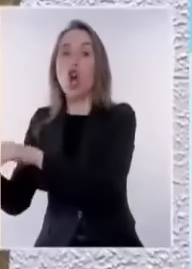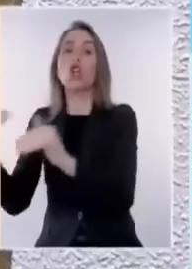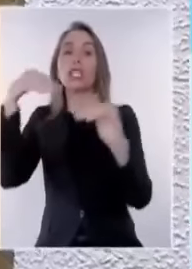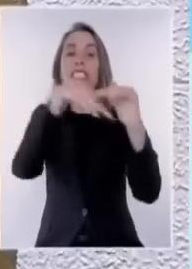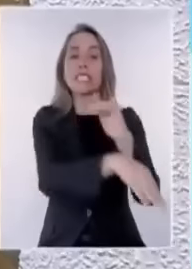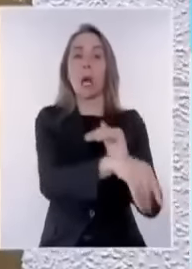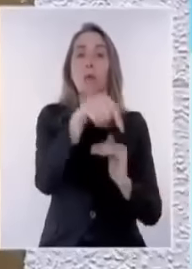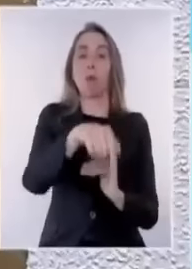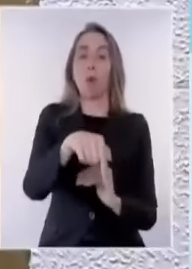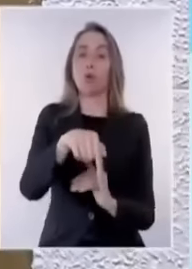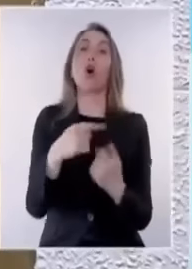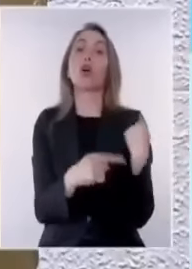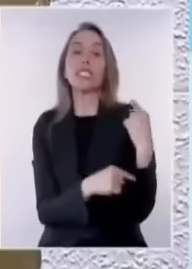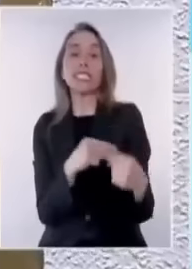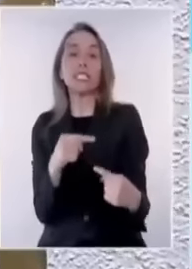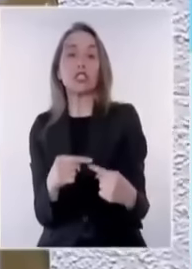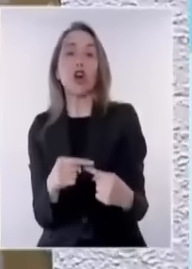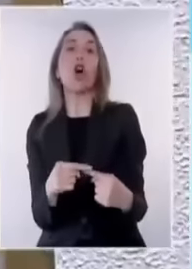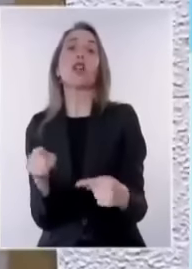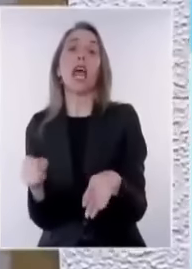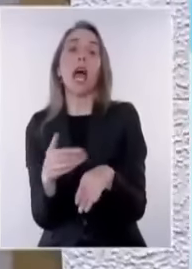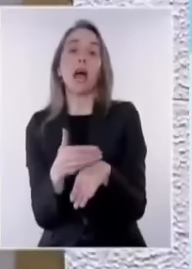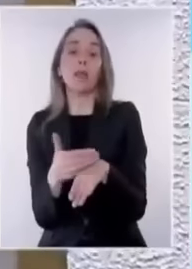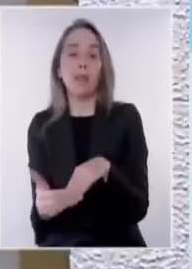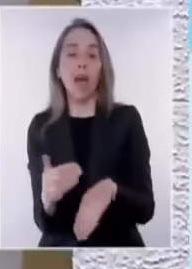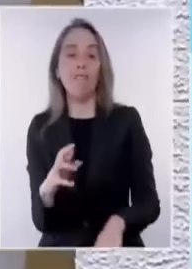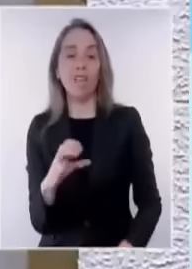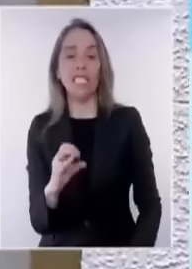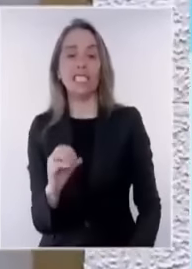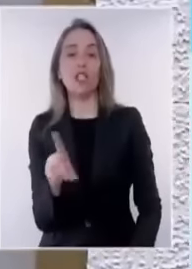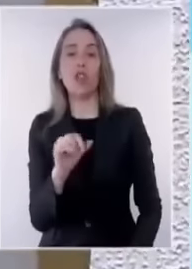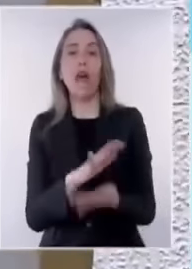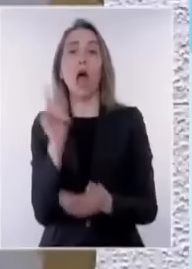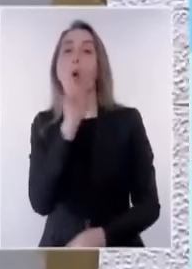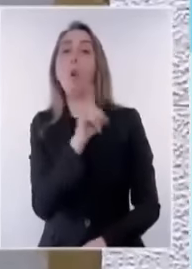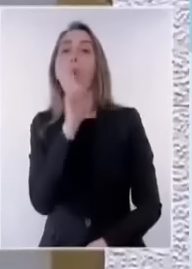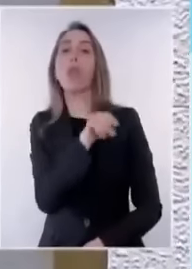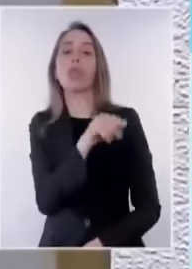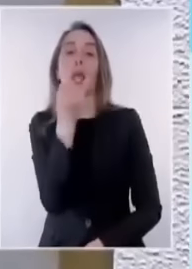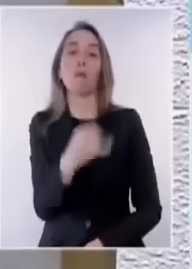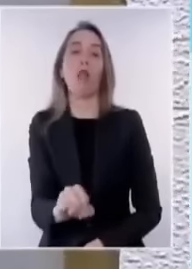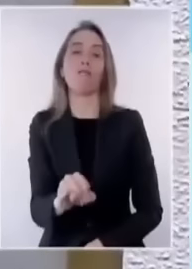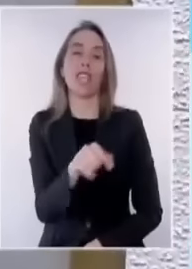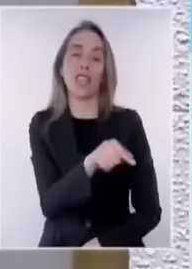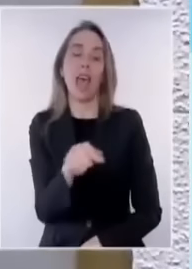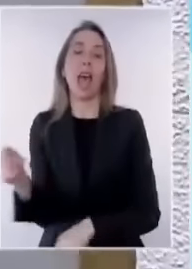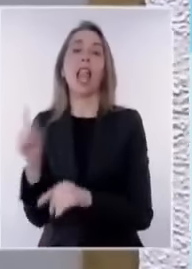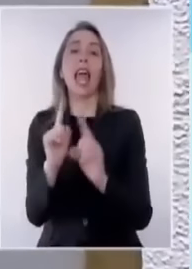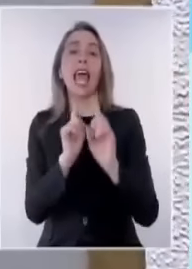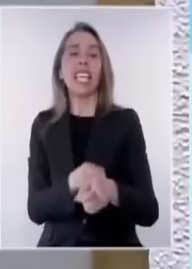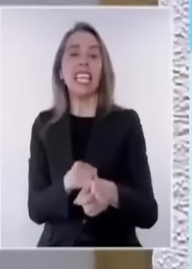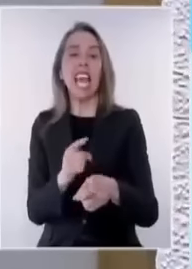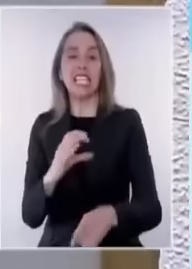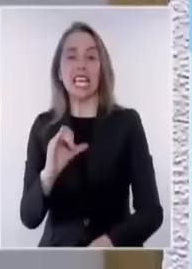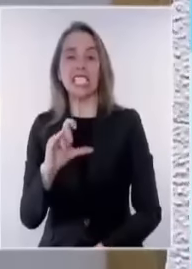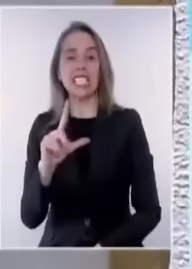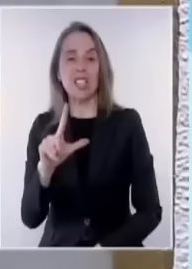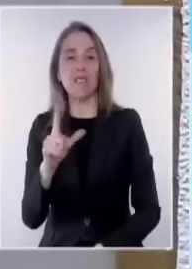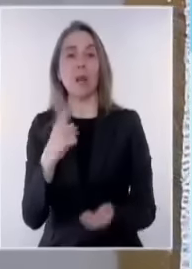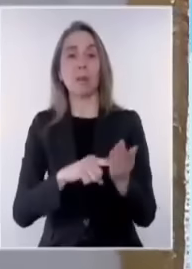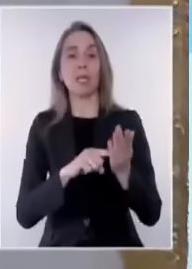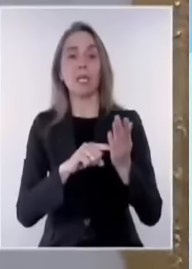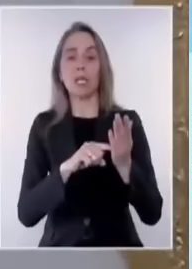historia, y por eso que llegó tarde, Francisco Sánchez. Sí, es un poco ingrato. Él, en la guerra civil del año